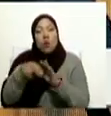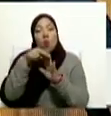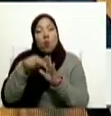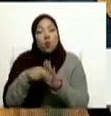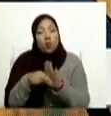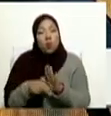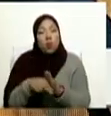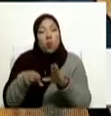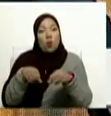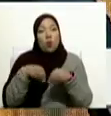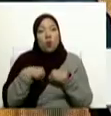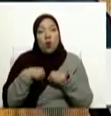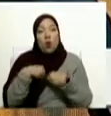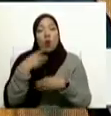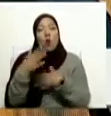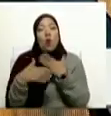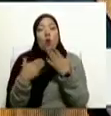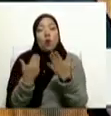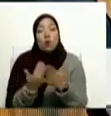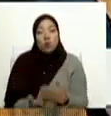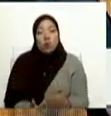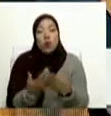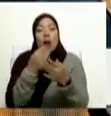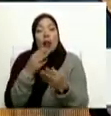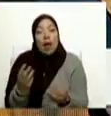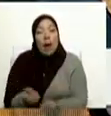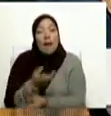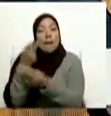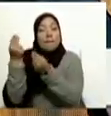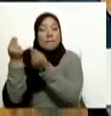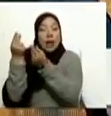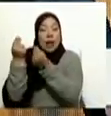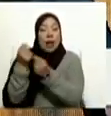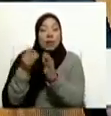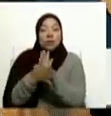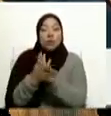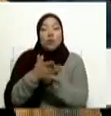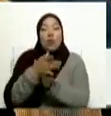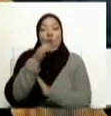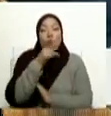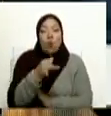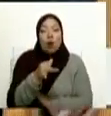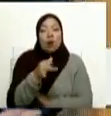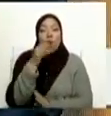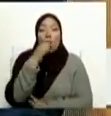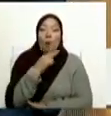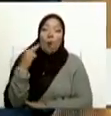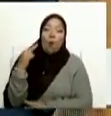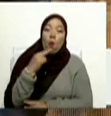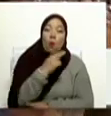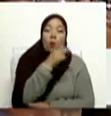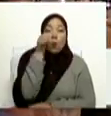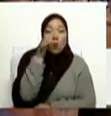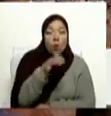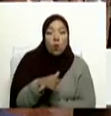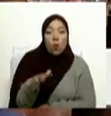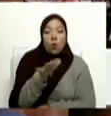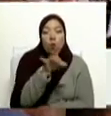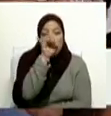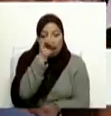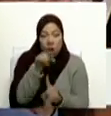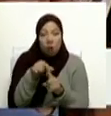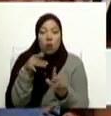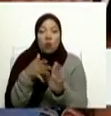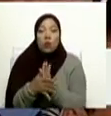tomado les quitaban todas las esperanzas de retirada al castillo ocupada la plaza la línea exterior